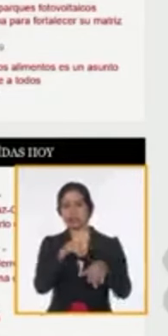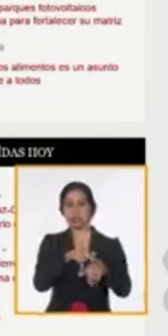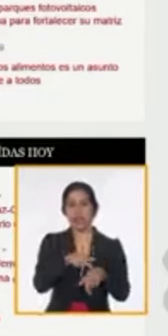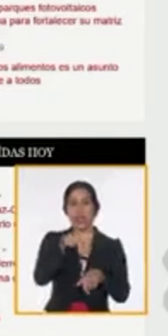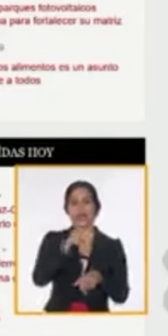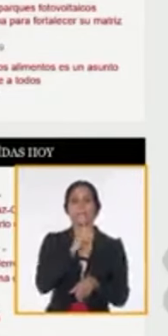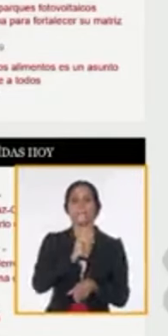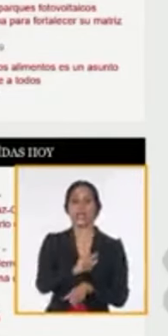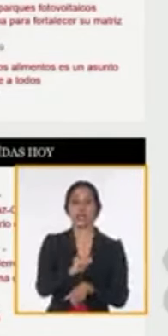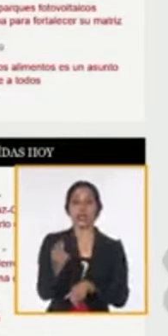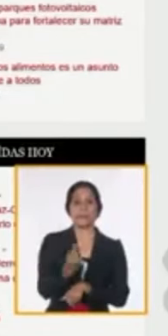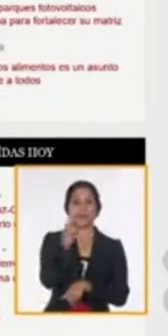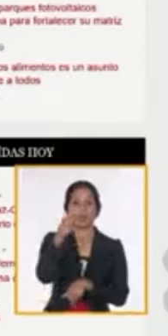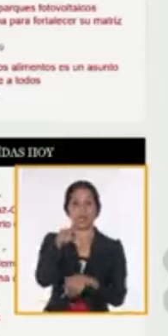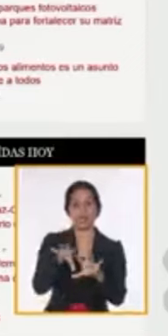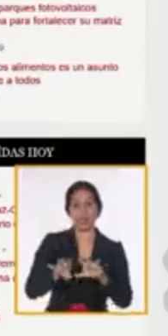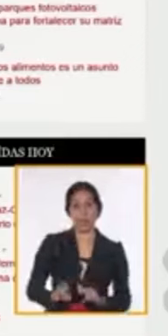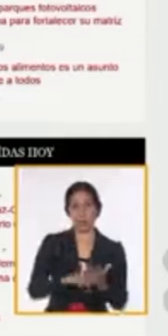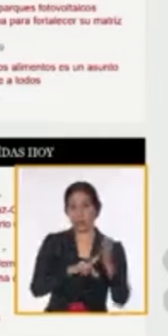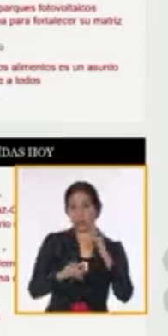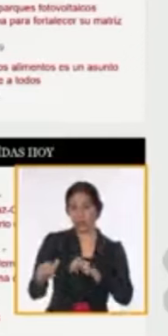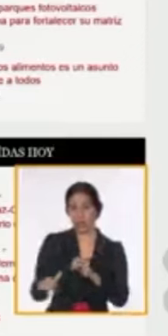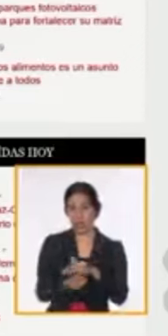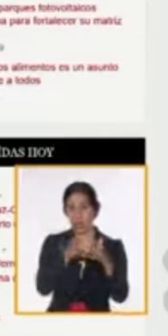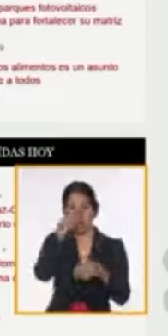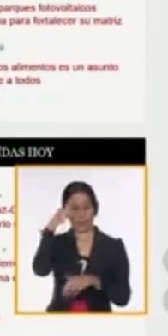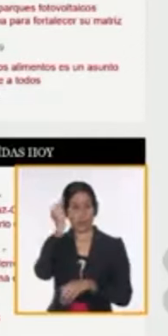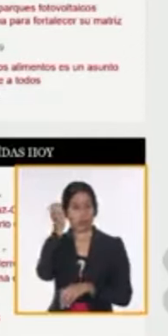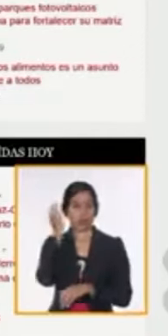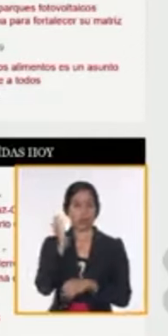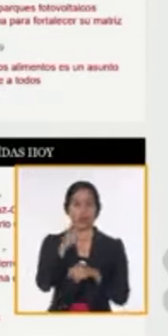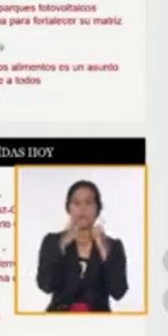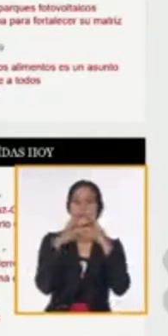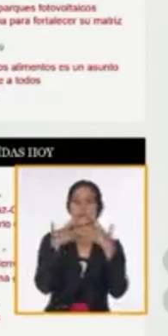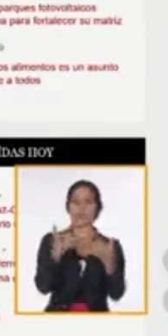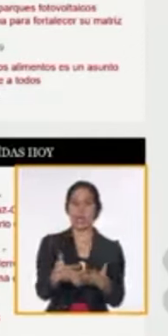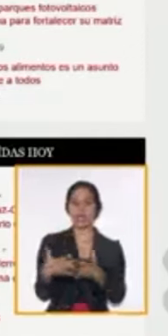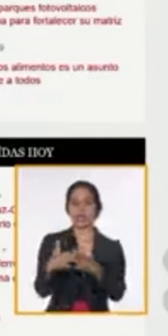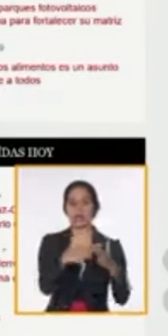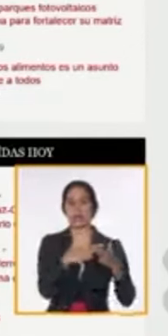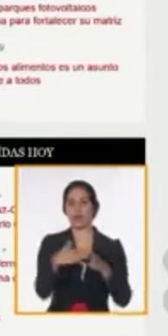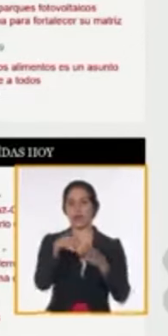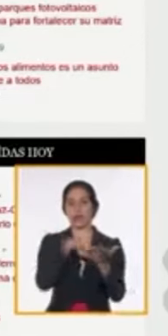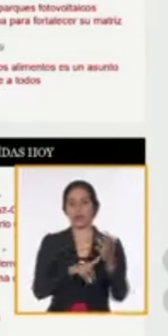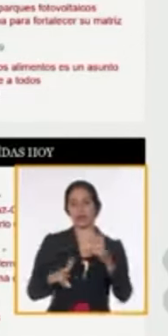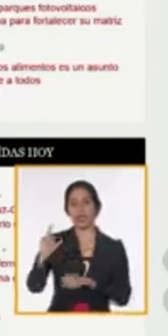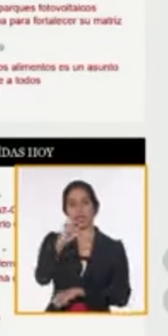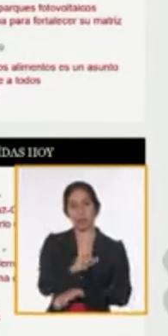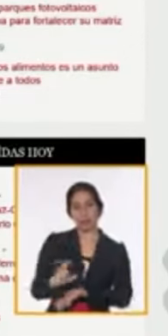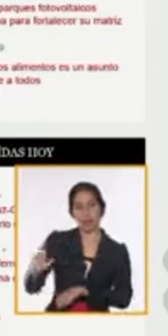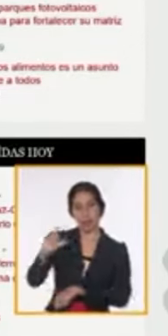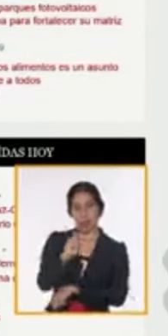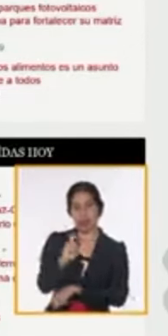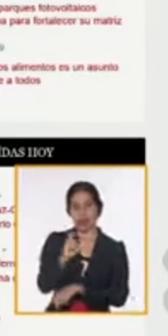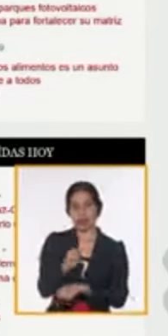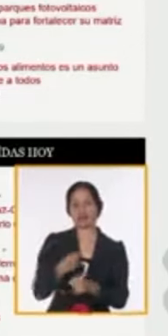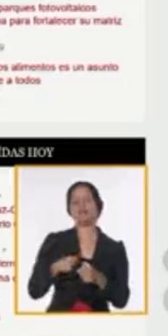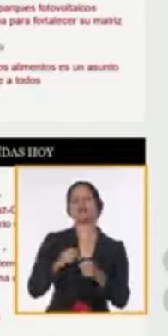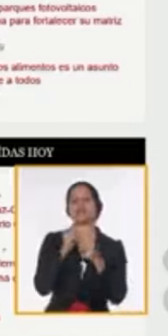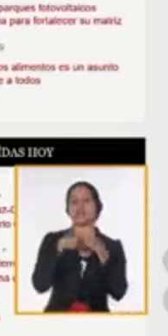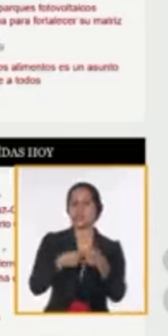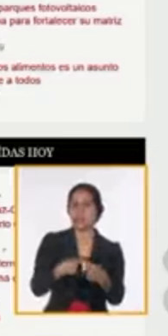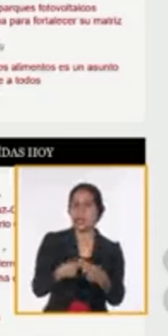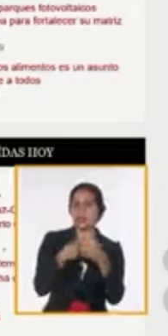primer secretario del partido llegó al municipio de Guáimaro, en Camagüey, muy cercano a Majibacoa, y